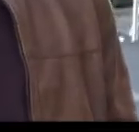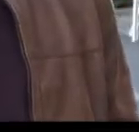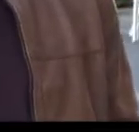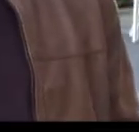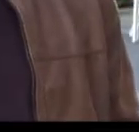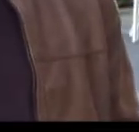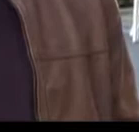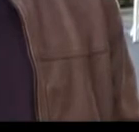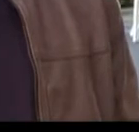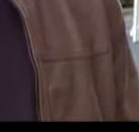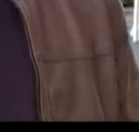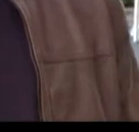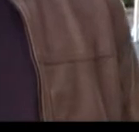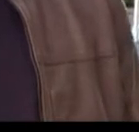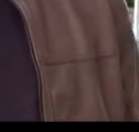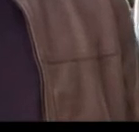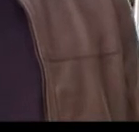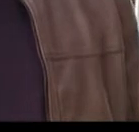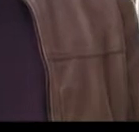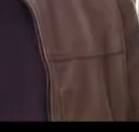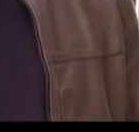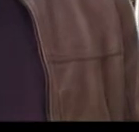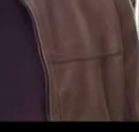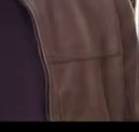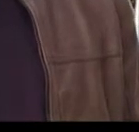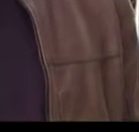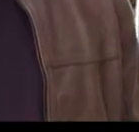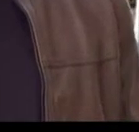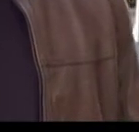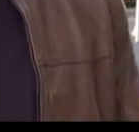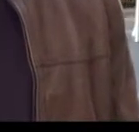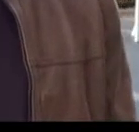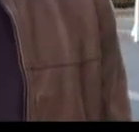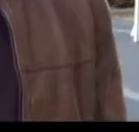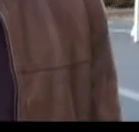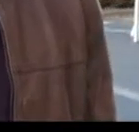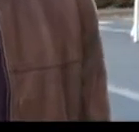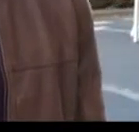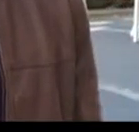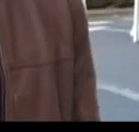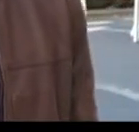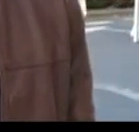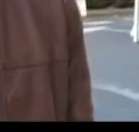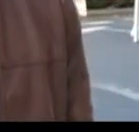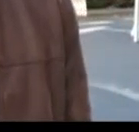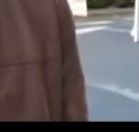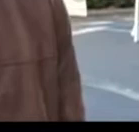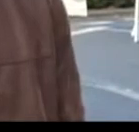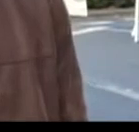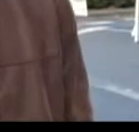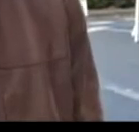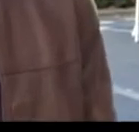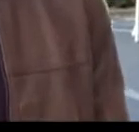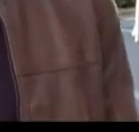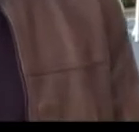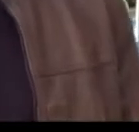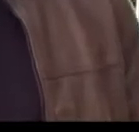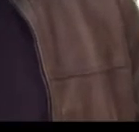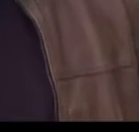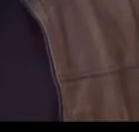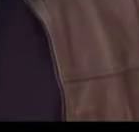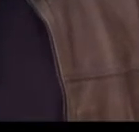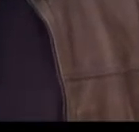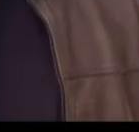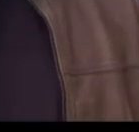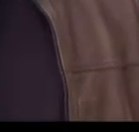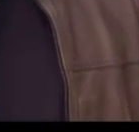Diego, y también varios de los que organizan en la UNAM. Me parece que hacen una promoción muy importante del periodismo de ciencia, del